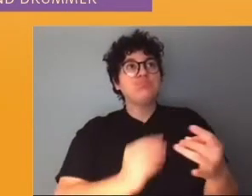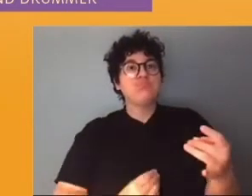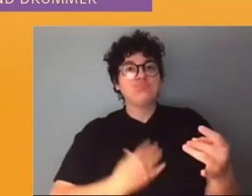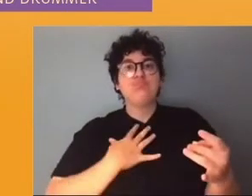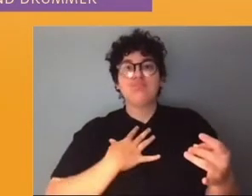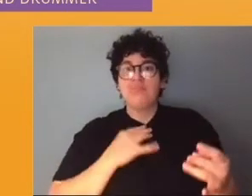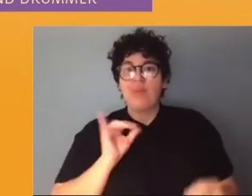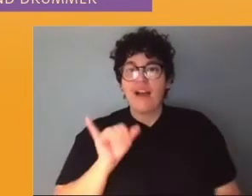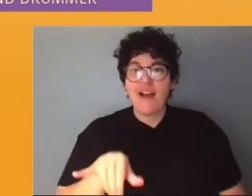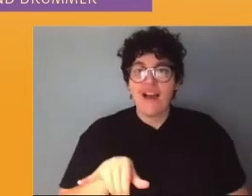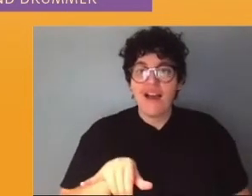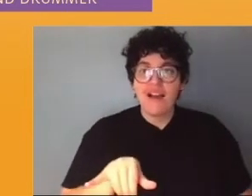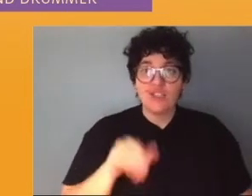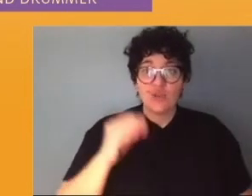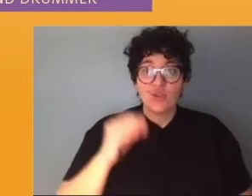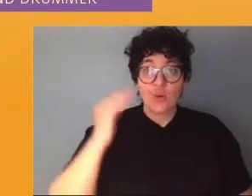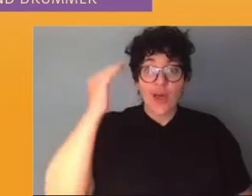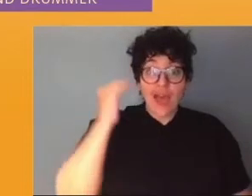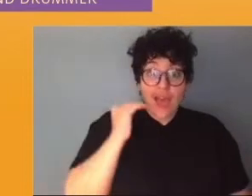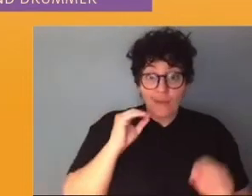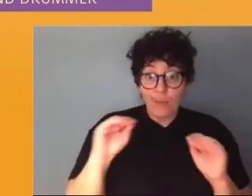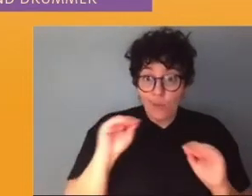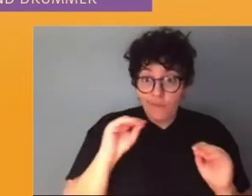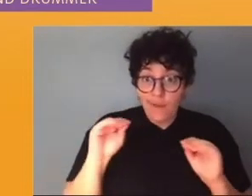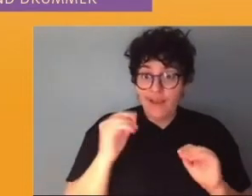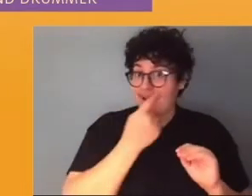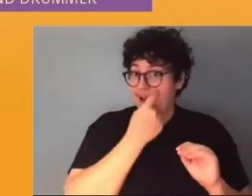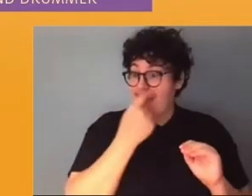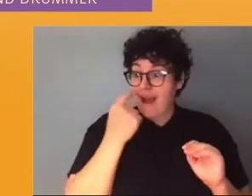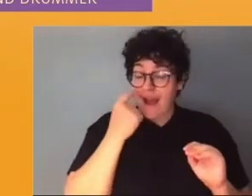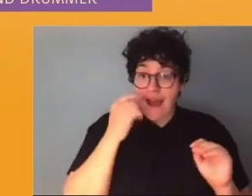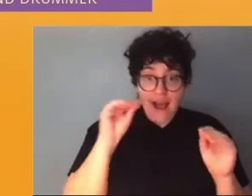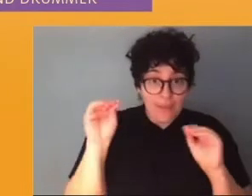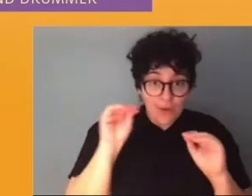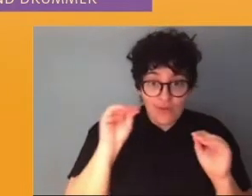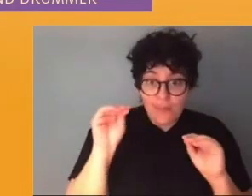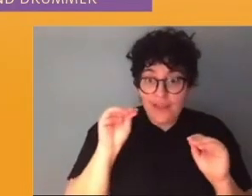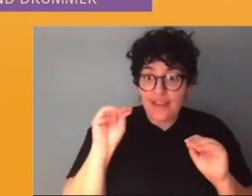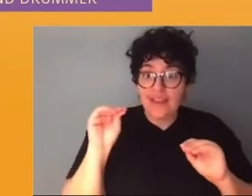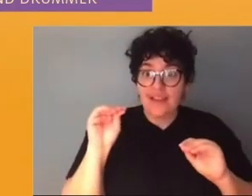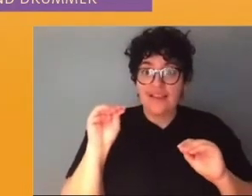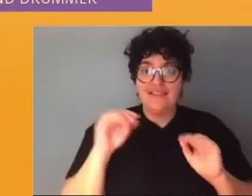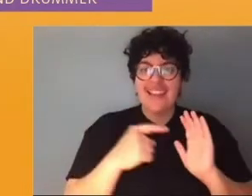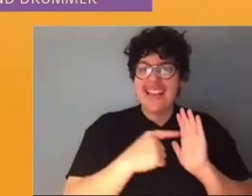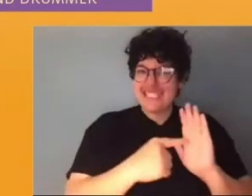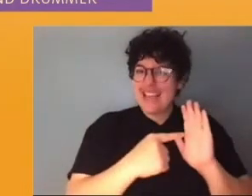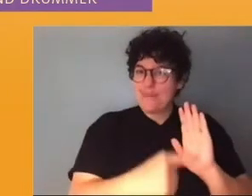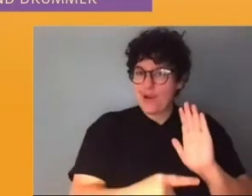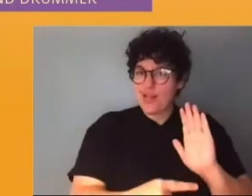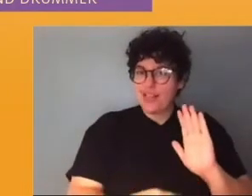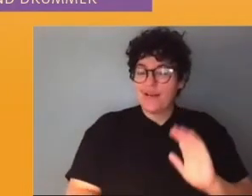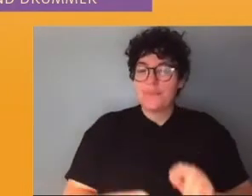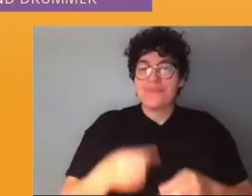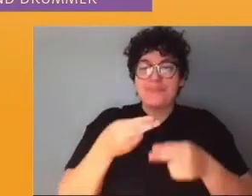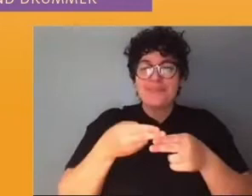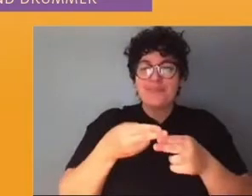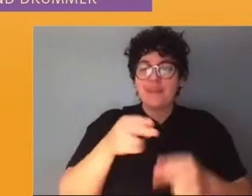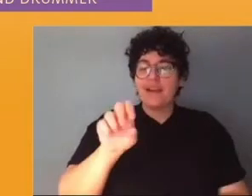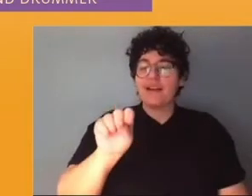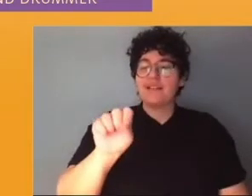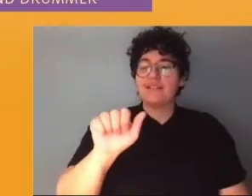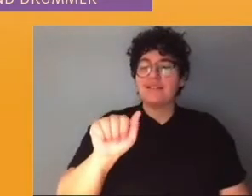Movimientos de la frente, de los ojos. Un ejemplo sería algo que se llama Sachi, que es